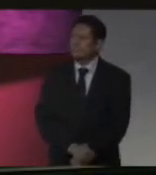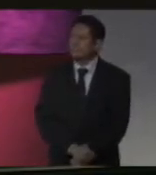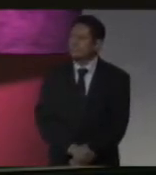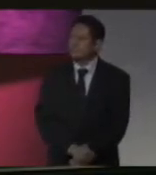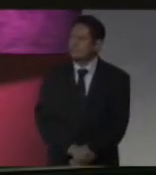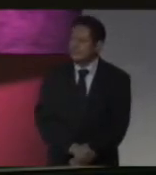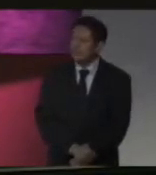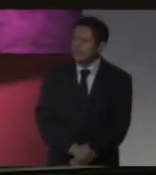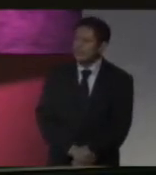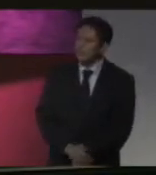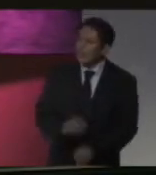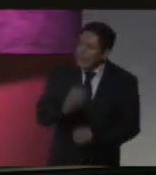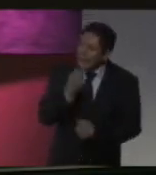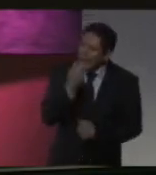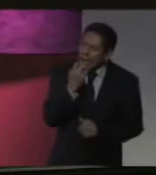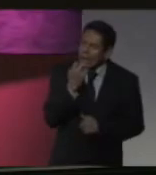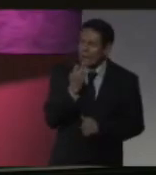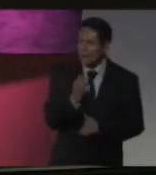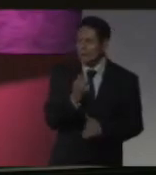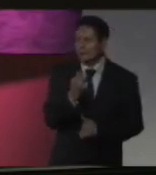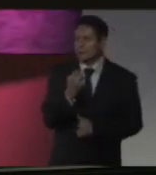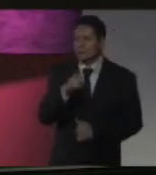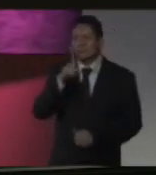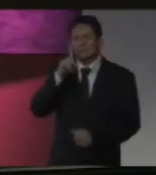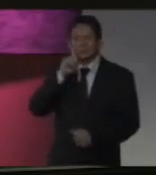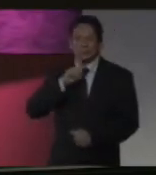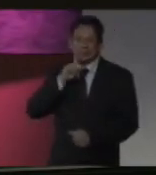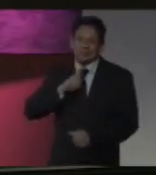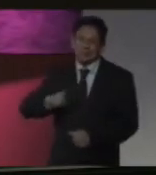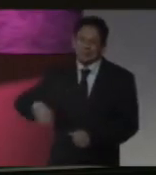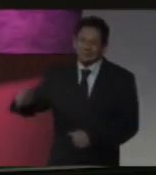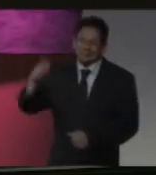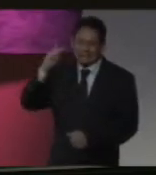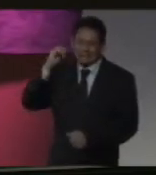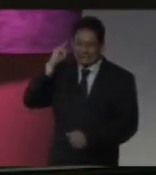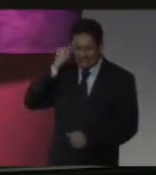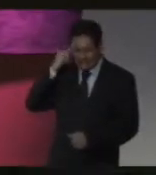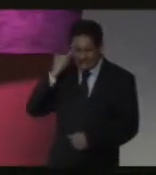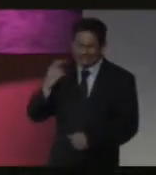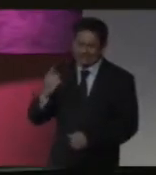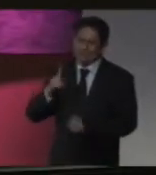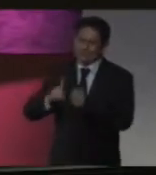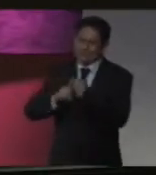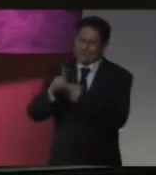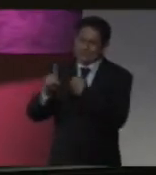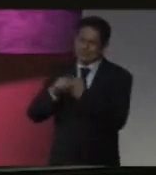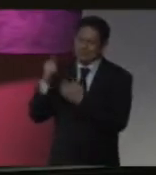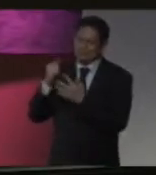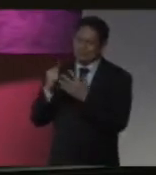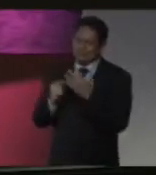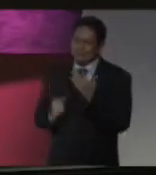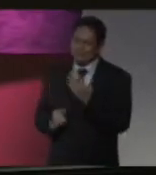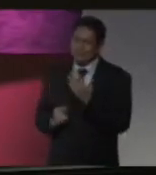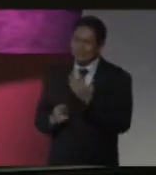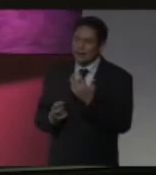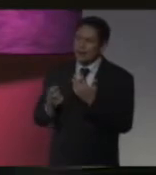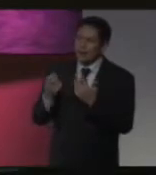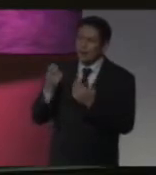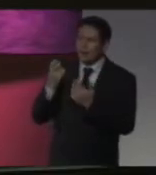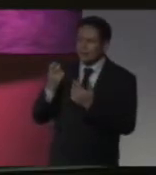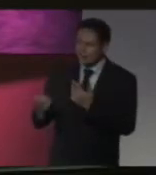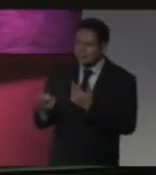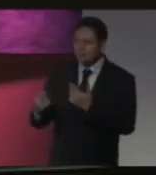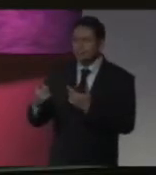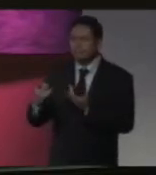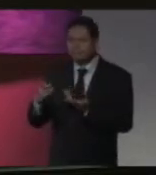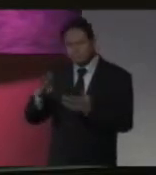esos son algunos de los frentes que tienen las mujeres en los pueblos indígenas y por ello están, ya lo decía, en el diseño y en la implementación de estrategias